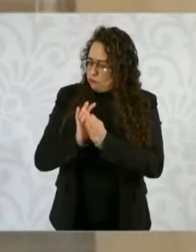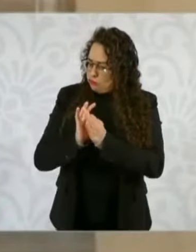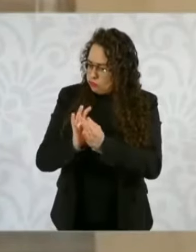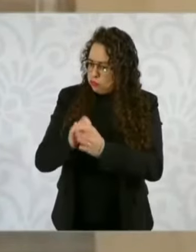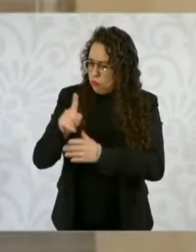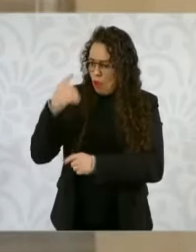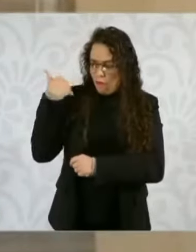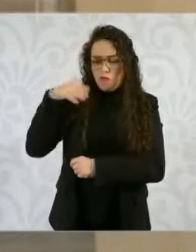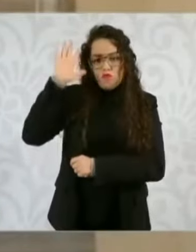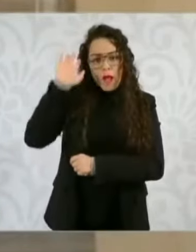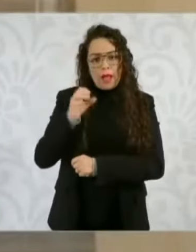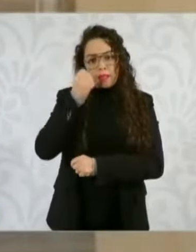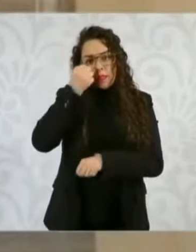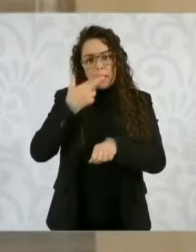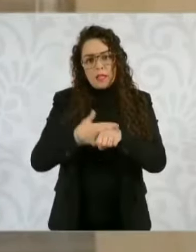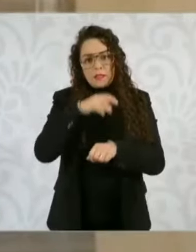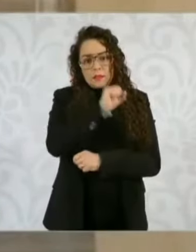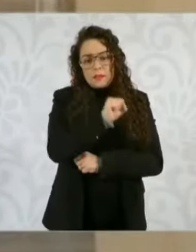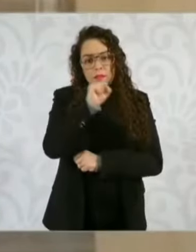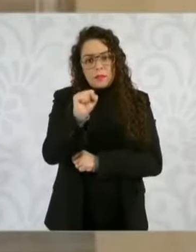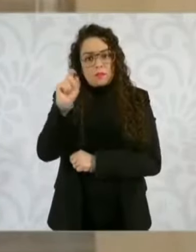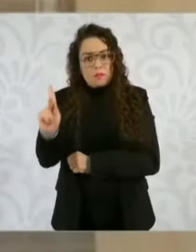como secretario de Seguridad Pública.